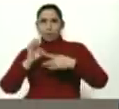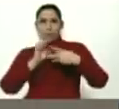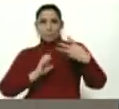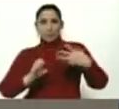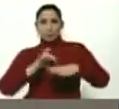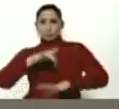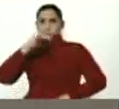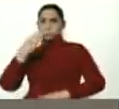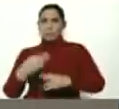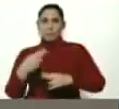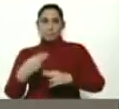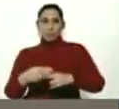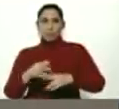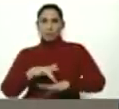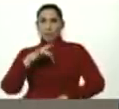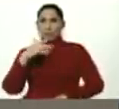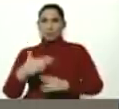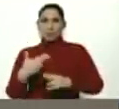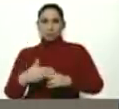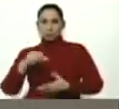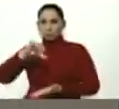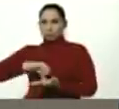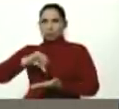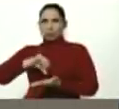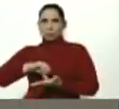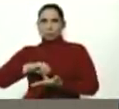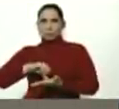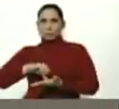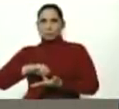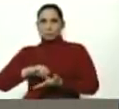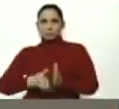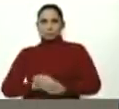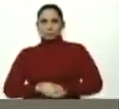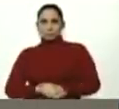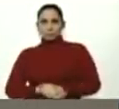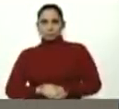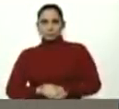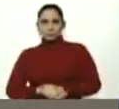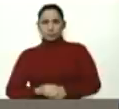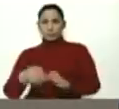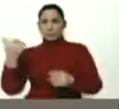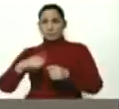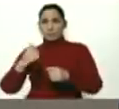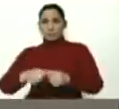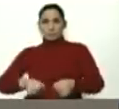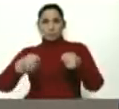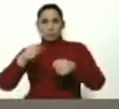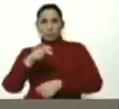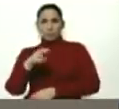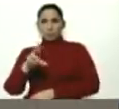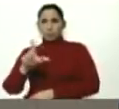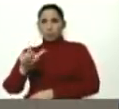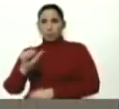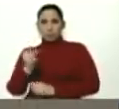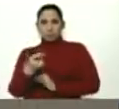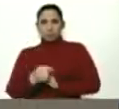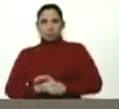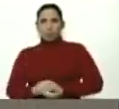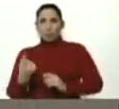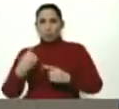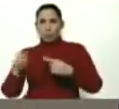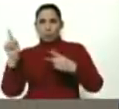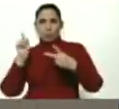Uno, muy grave y peligroso, el foco de Maracaibo, el foco del mercado de las pulgas.